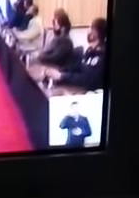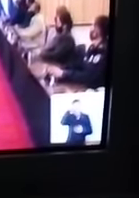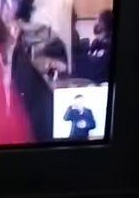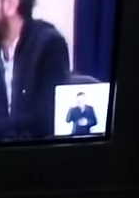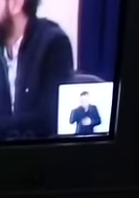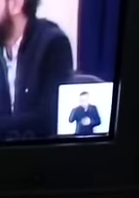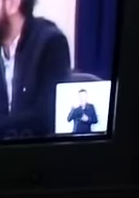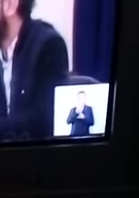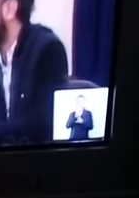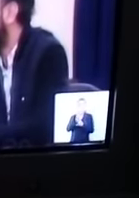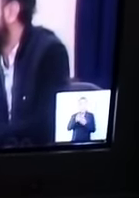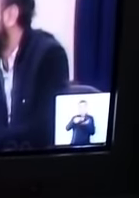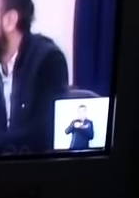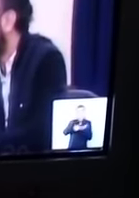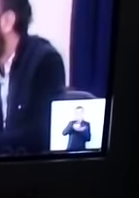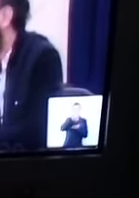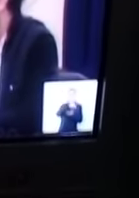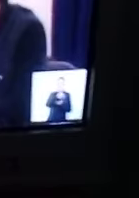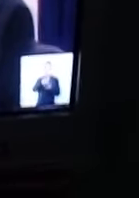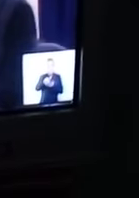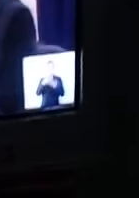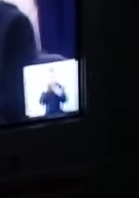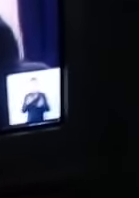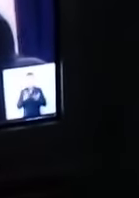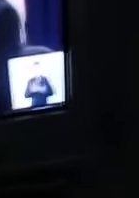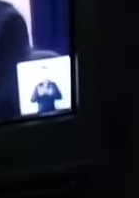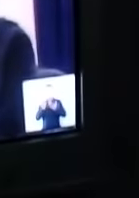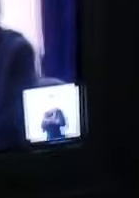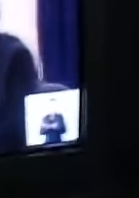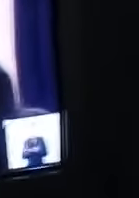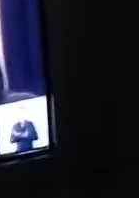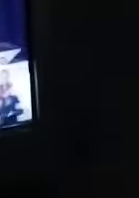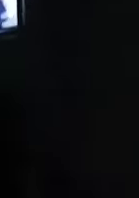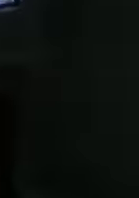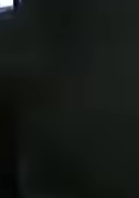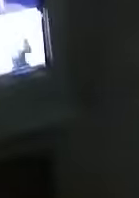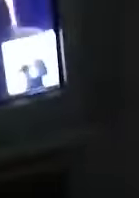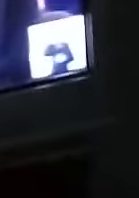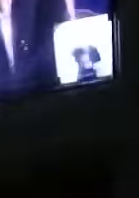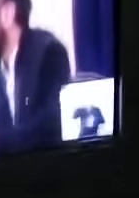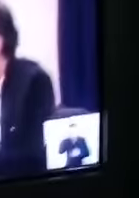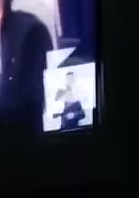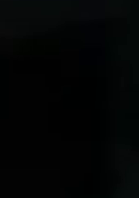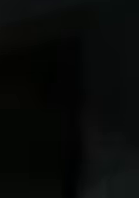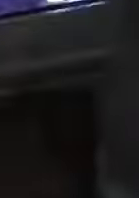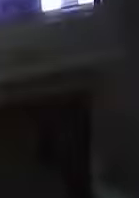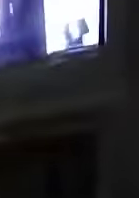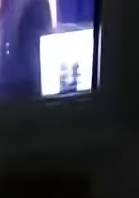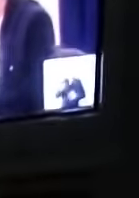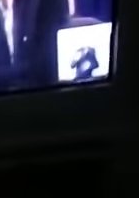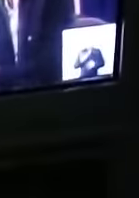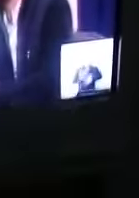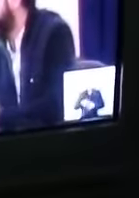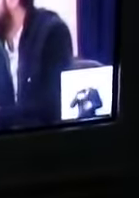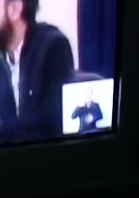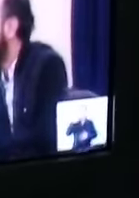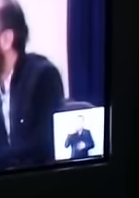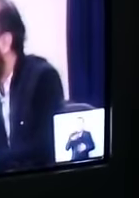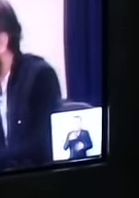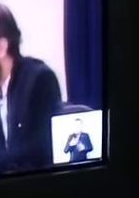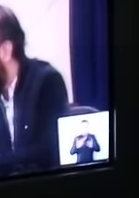su municipio, y sobre todo con esta inyección que se esperara, que se trabajara en función de tocar los puntos de vulnerabilidad y